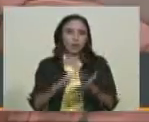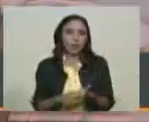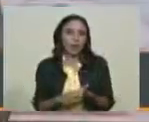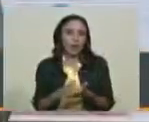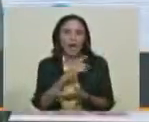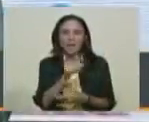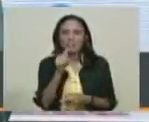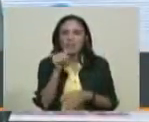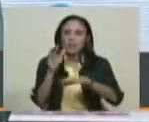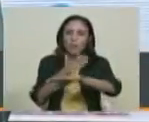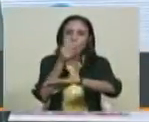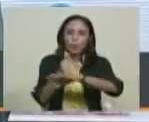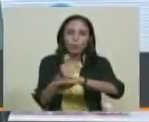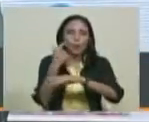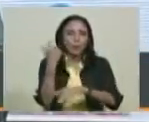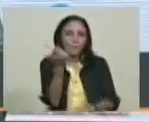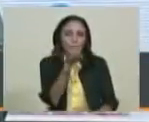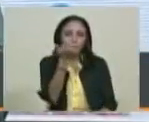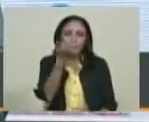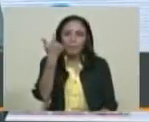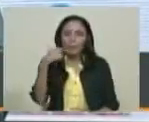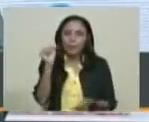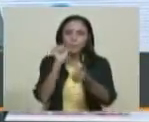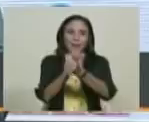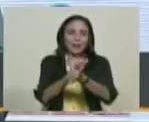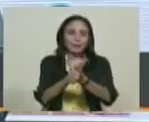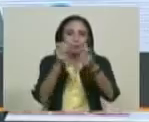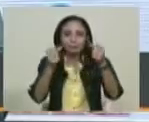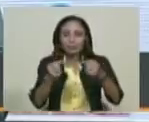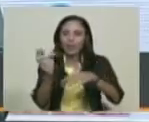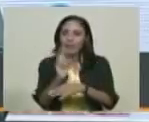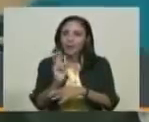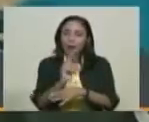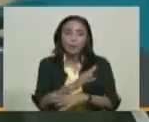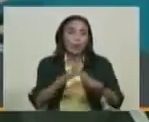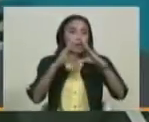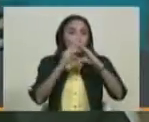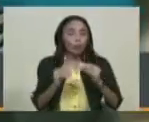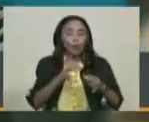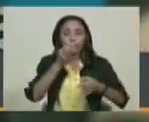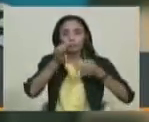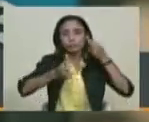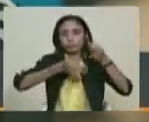materiales directos. Y todos confesaron su crimen.